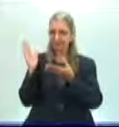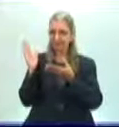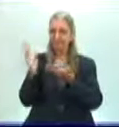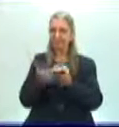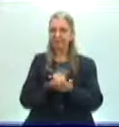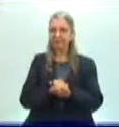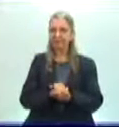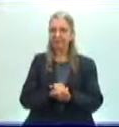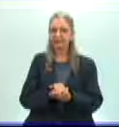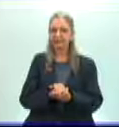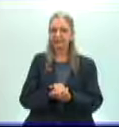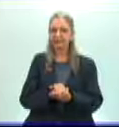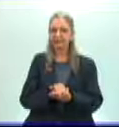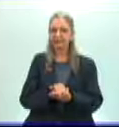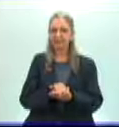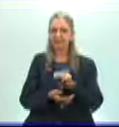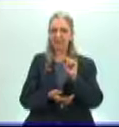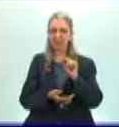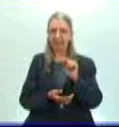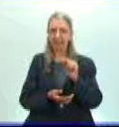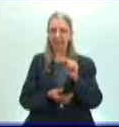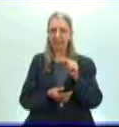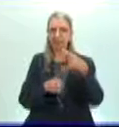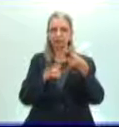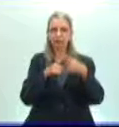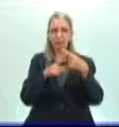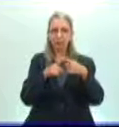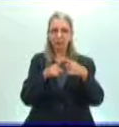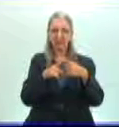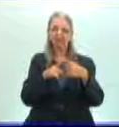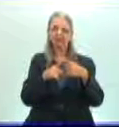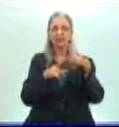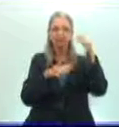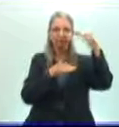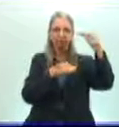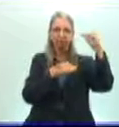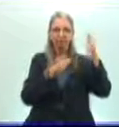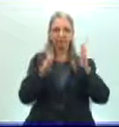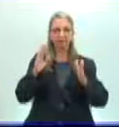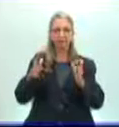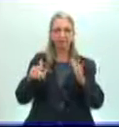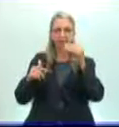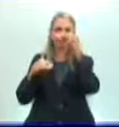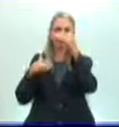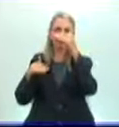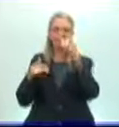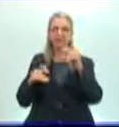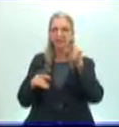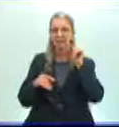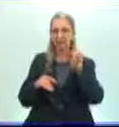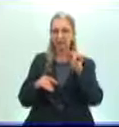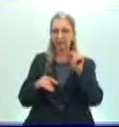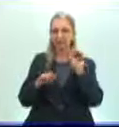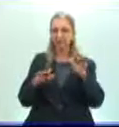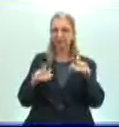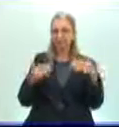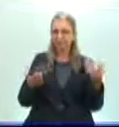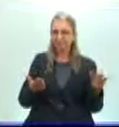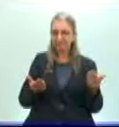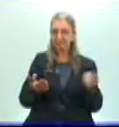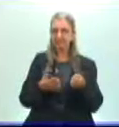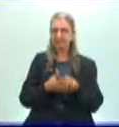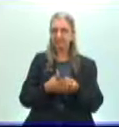rojo, es esta que les muestro, es la suma de estos 3 segmentos. Es una línea poligonal que recuerden que la línea poligonal puede